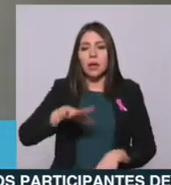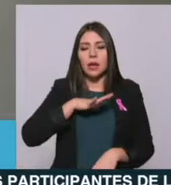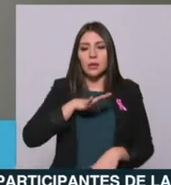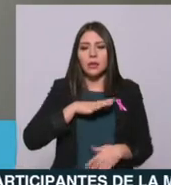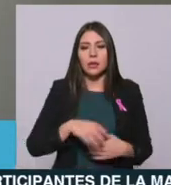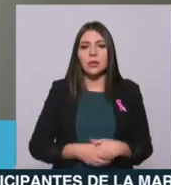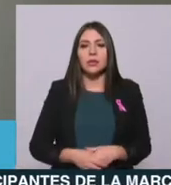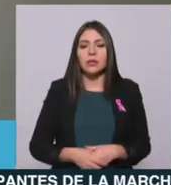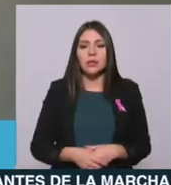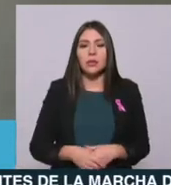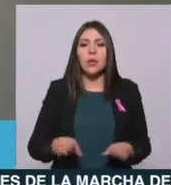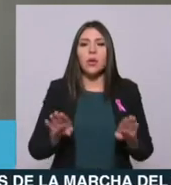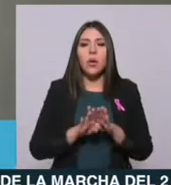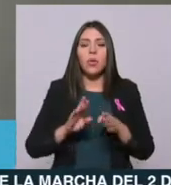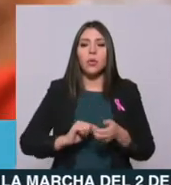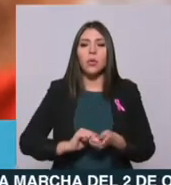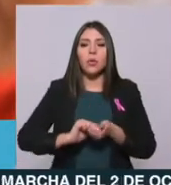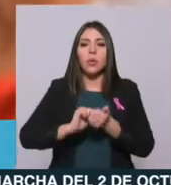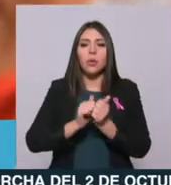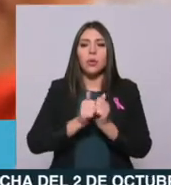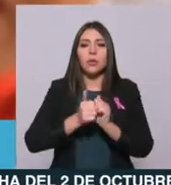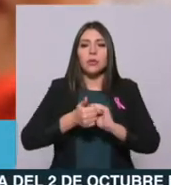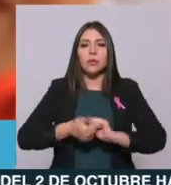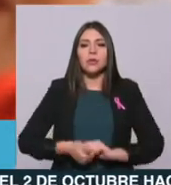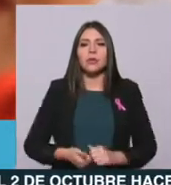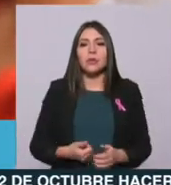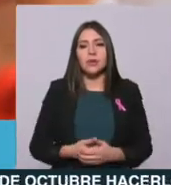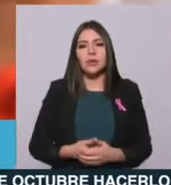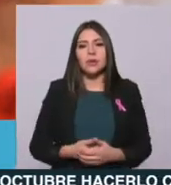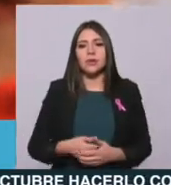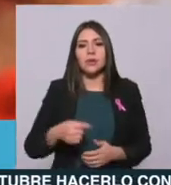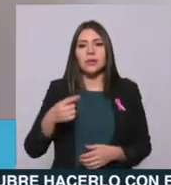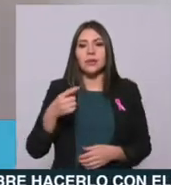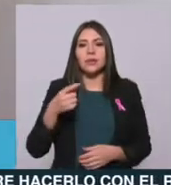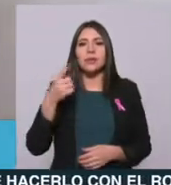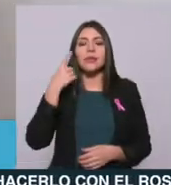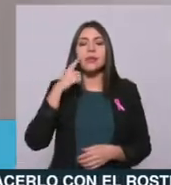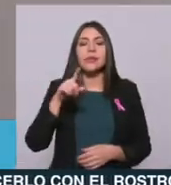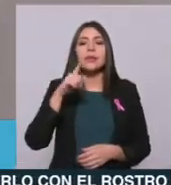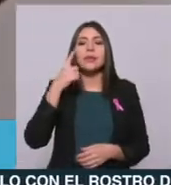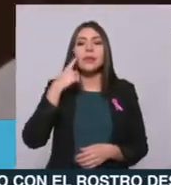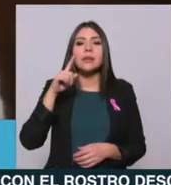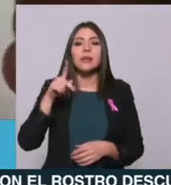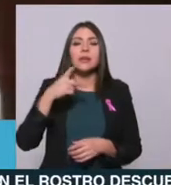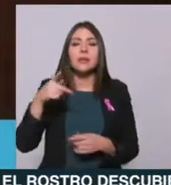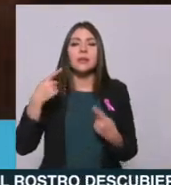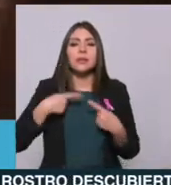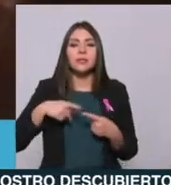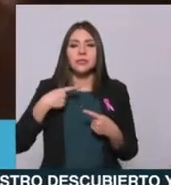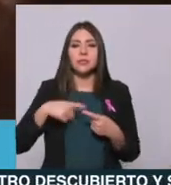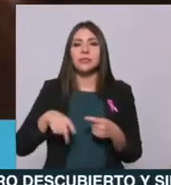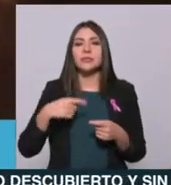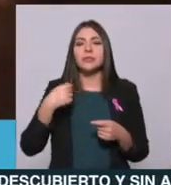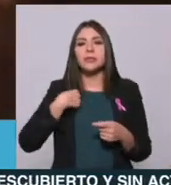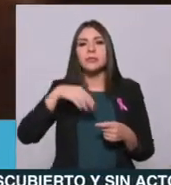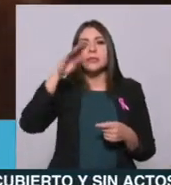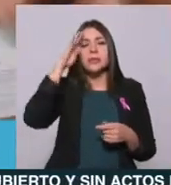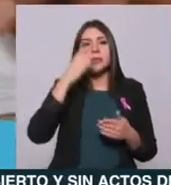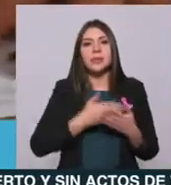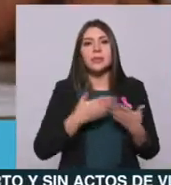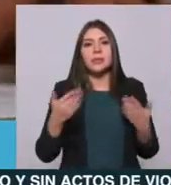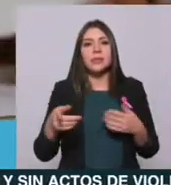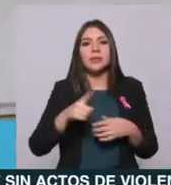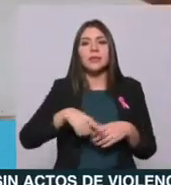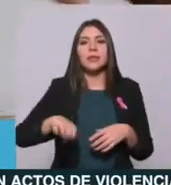¿Cómo llevar esto a la par con el pensamiento y con el estado anímico de las personas adultas mayores? Mira, yo creo que ahora los adultos